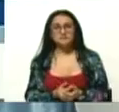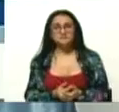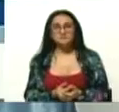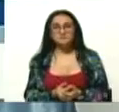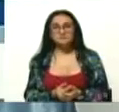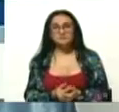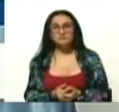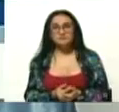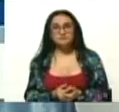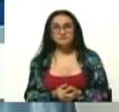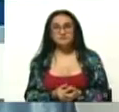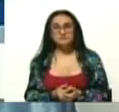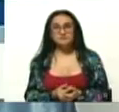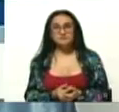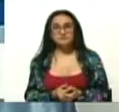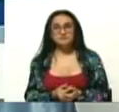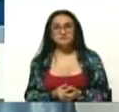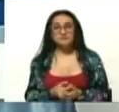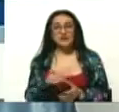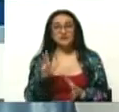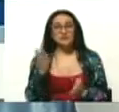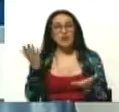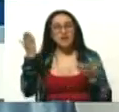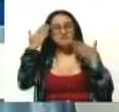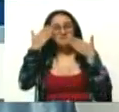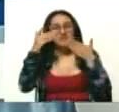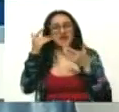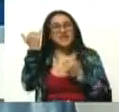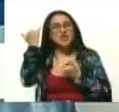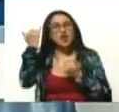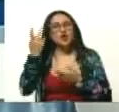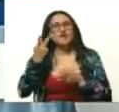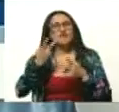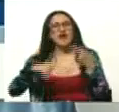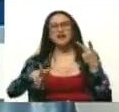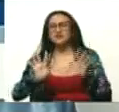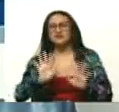con supuestos sesgos ideológicos falsos,